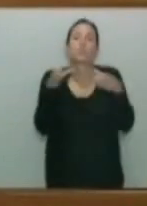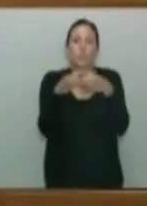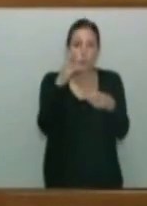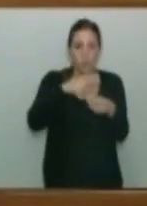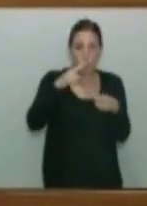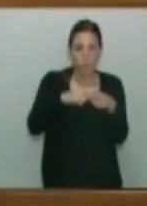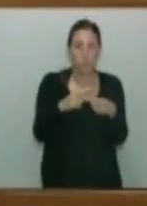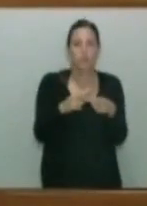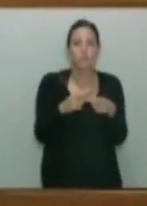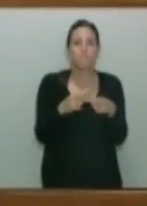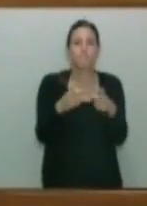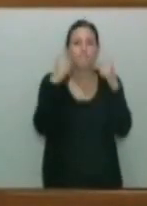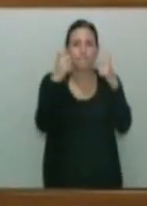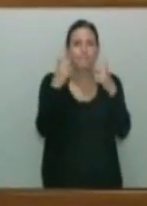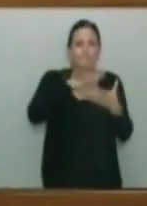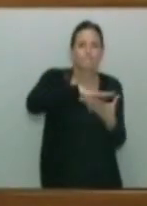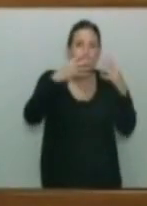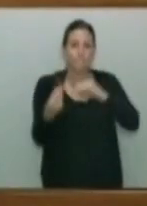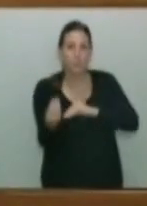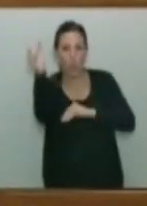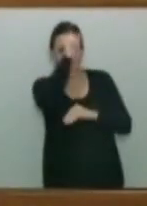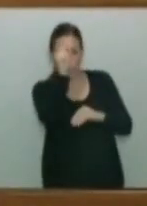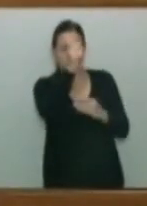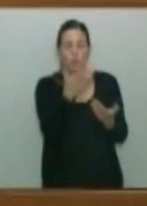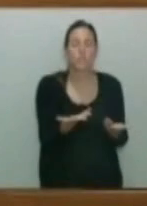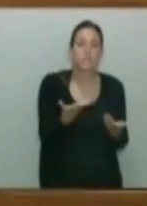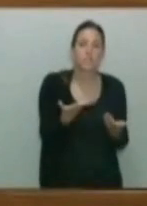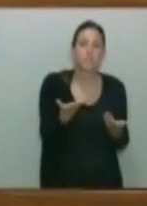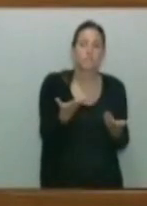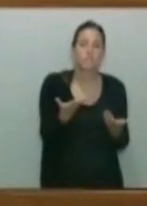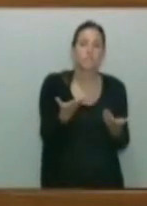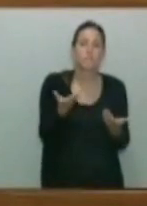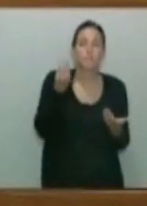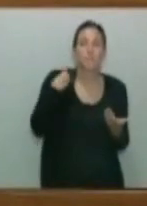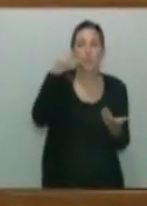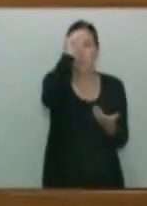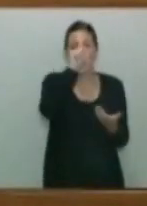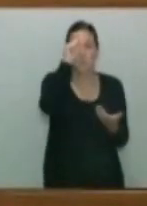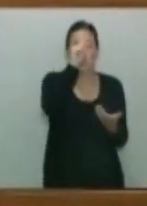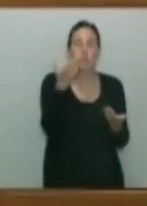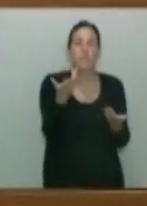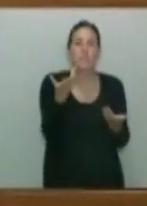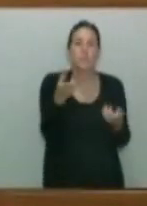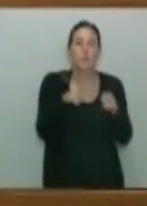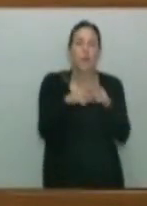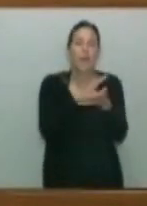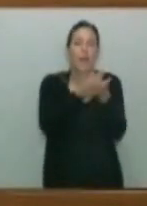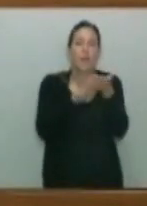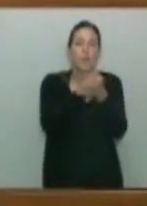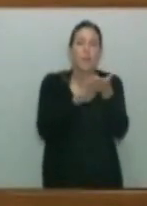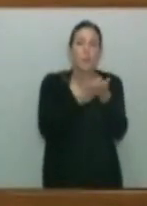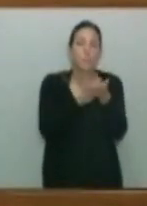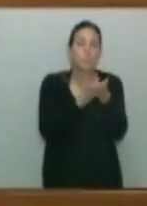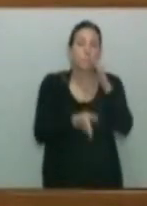de conciliar distintas posturas, para tratar de conciliar las posturas de los que hacían causa del mantenimiento de la representación